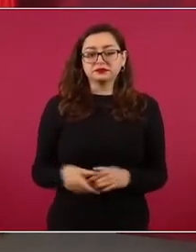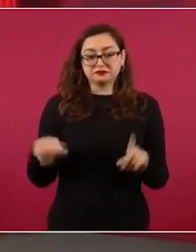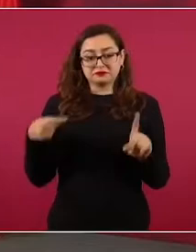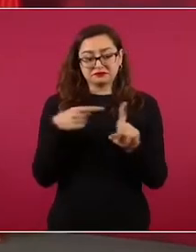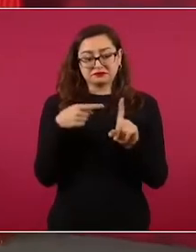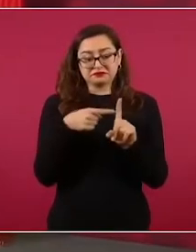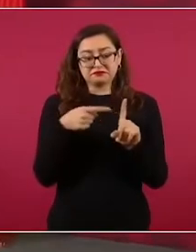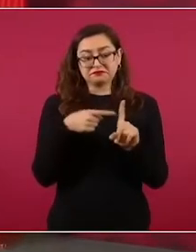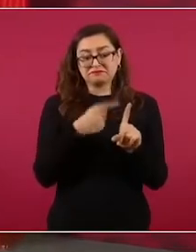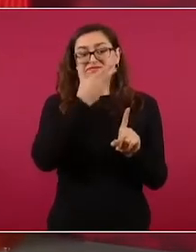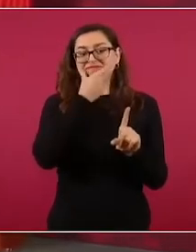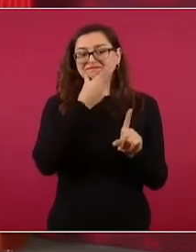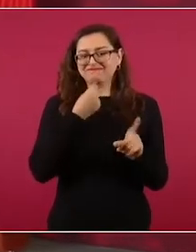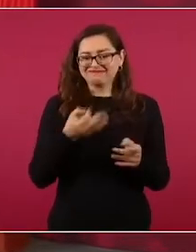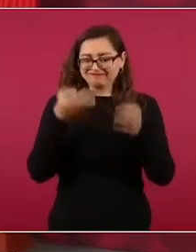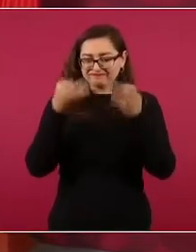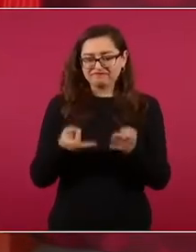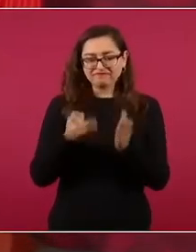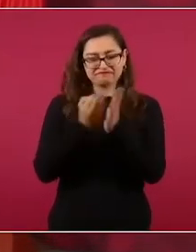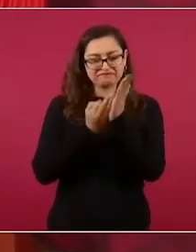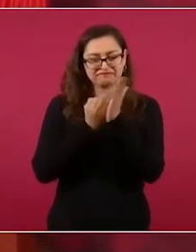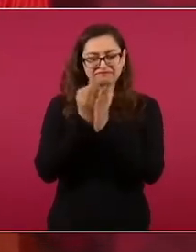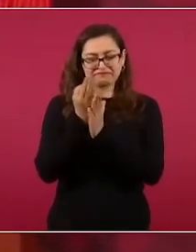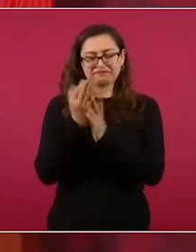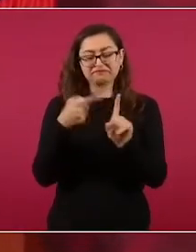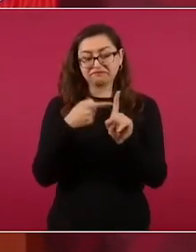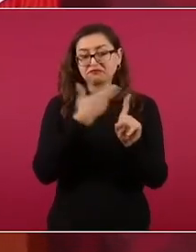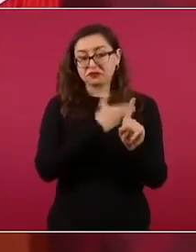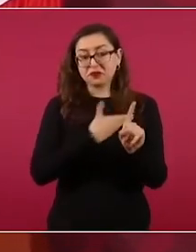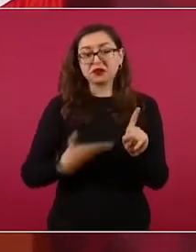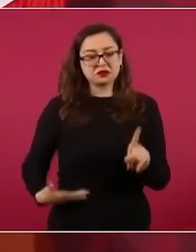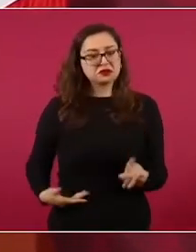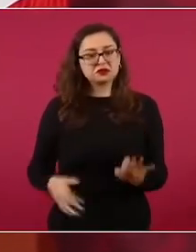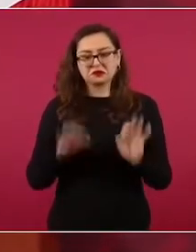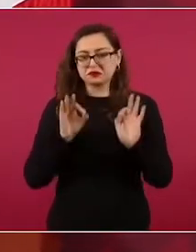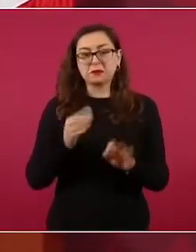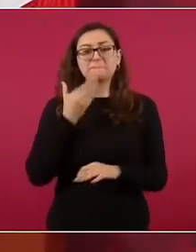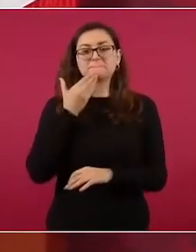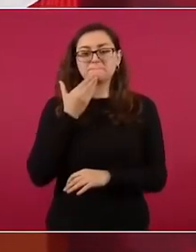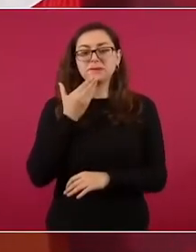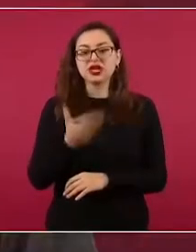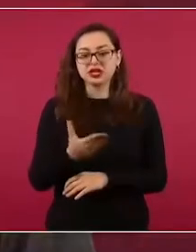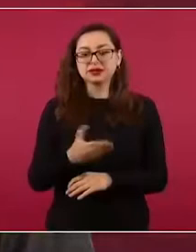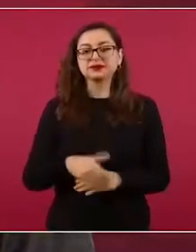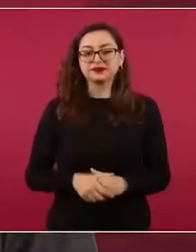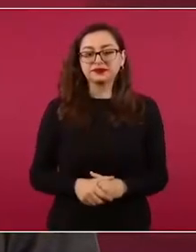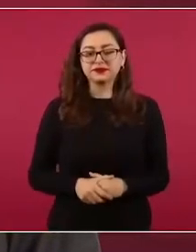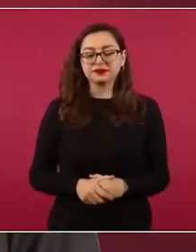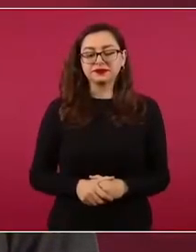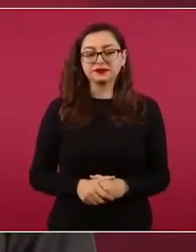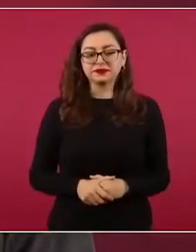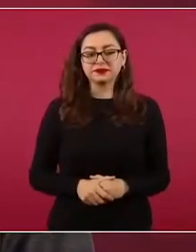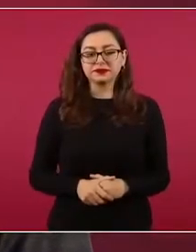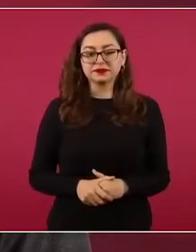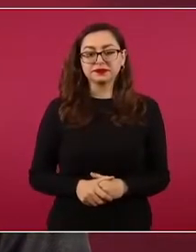un hombre recto, el presidente. A mí me tocó, por ejemplo,